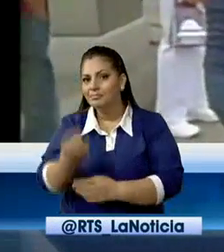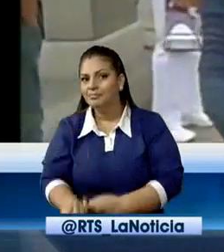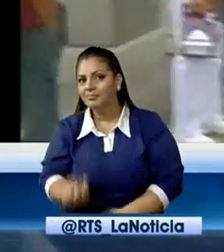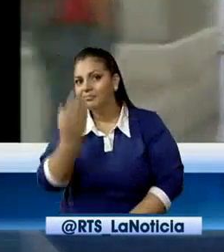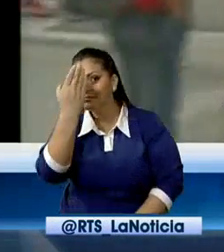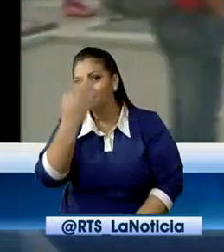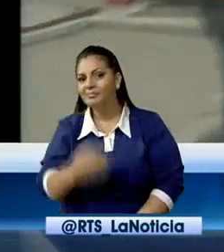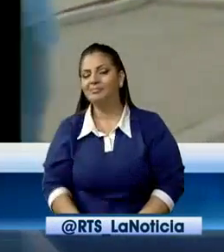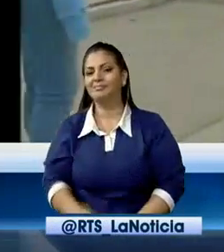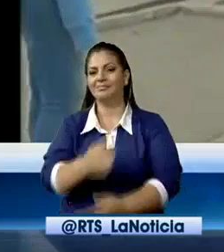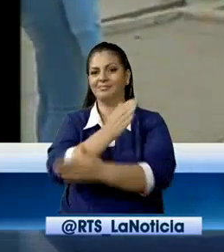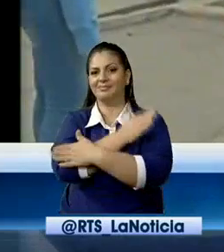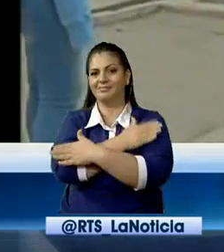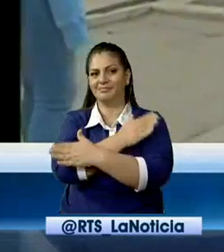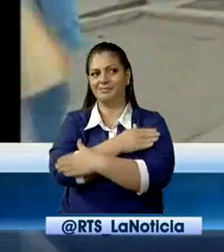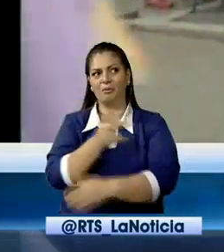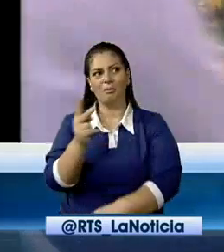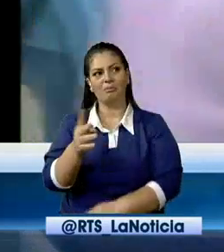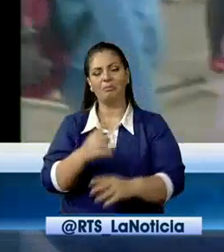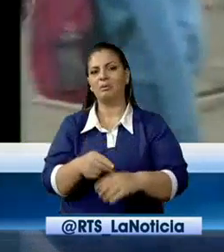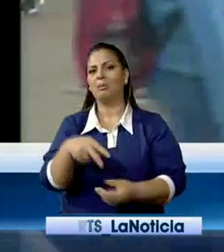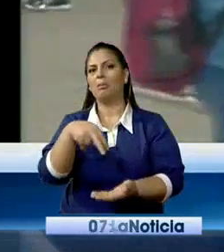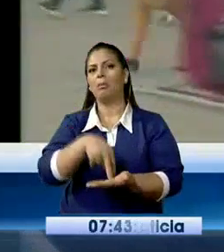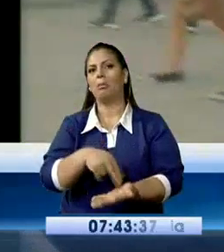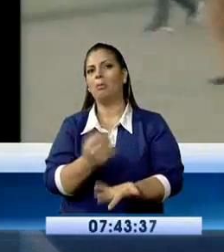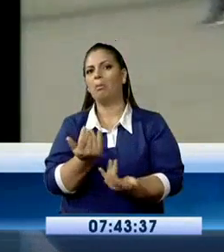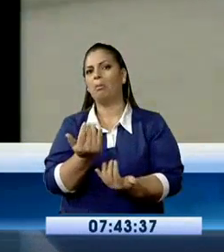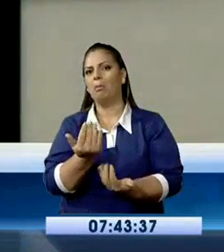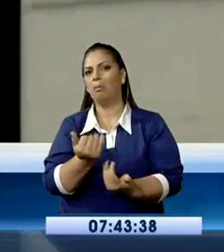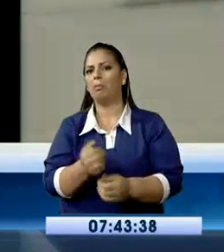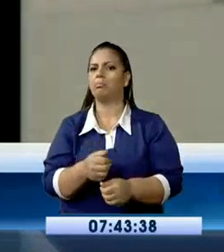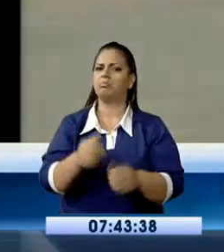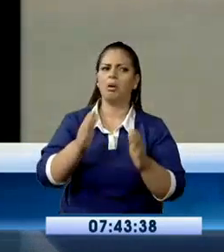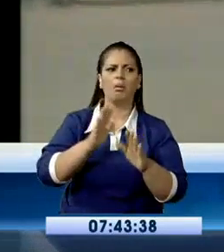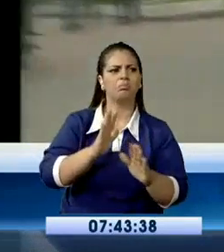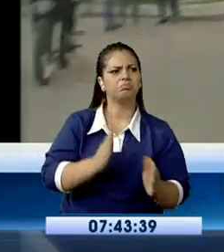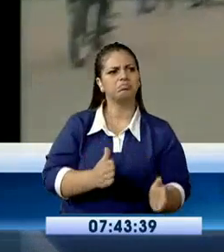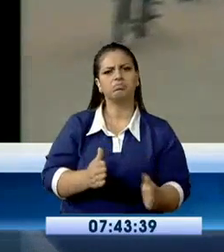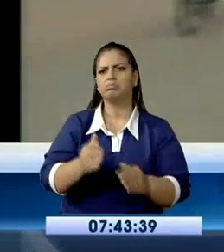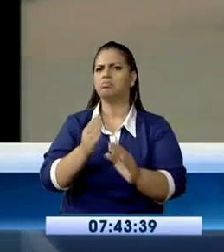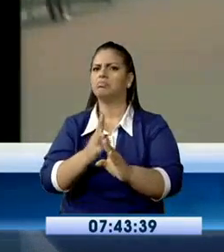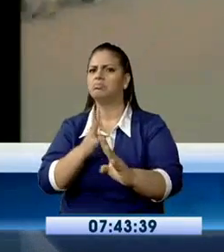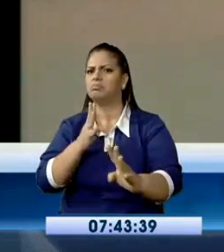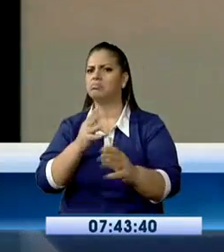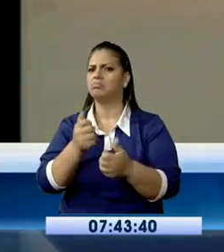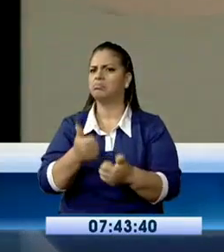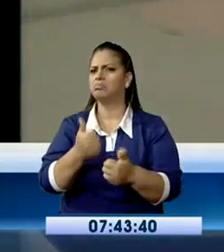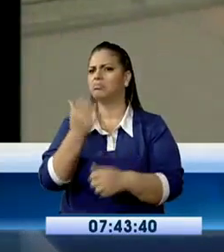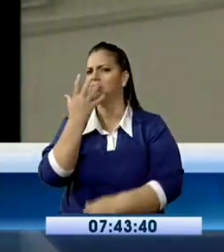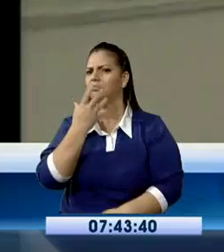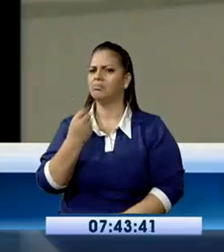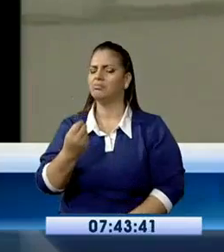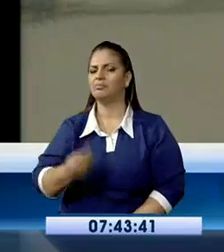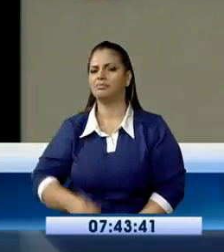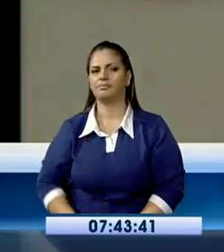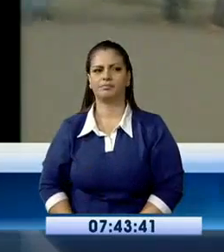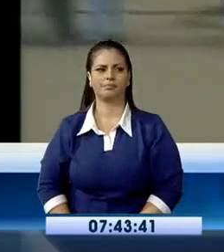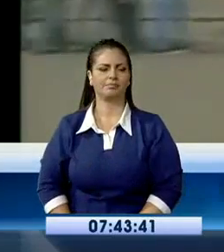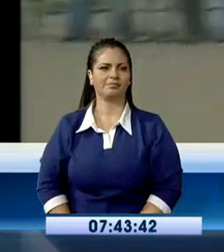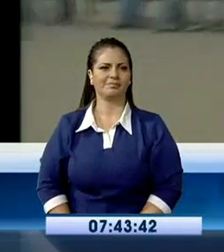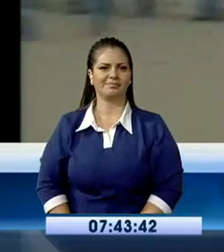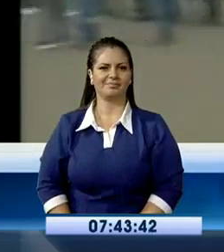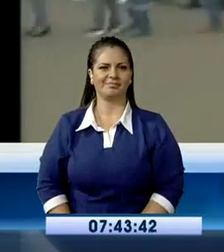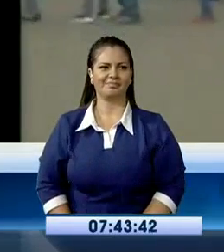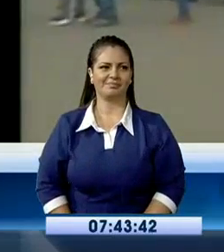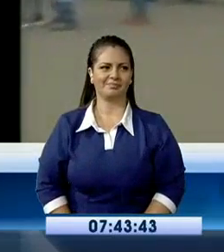porque ahora se espera el bus con orden. Anteriormente aquí era un caos, recuerdo, para subirse a las unidades. ¿A qué se debe? El orden mismo de